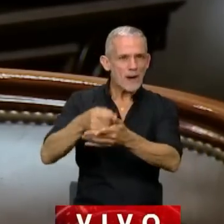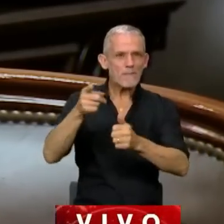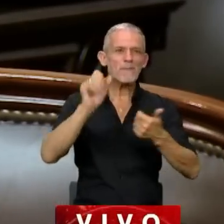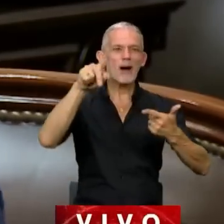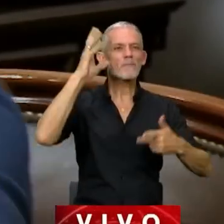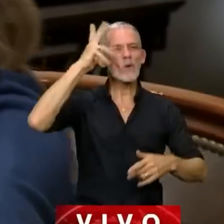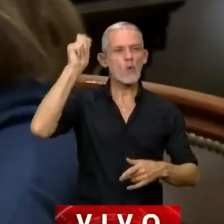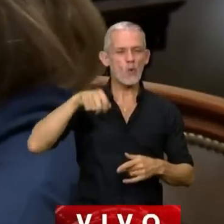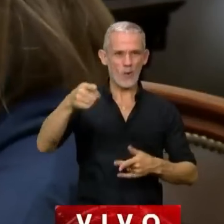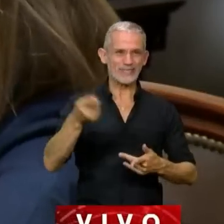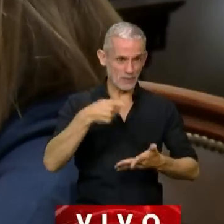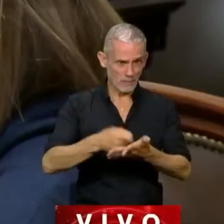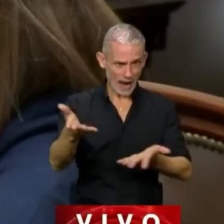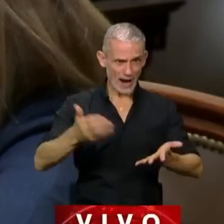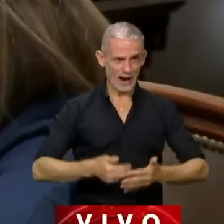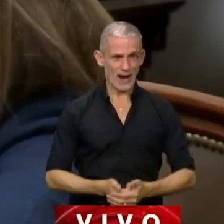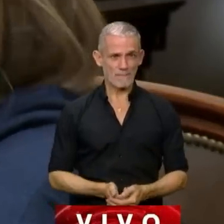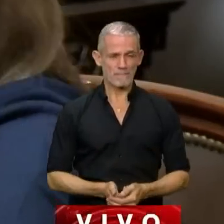ganancia del Poder Judicial.